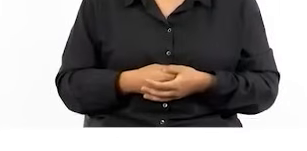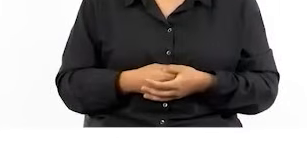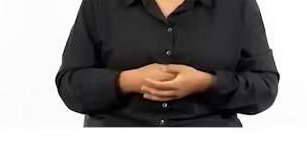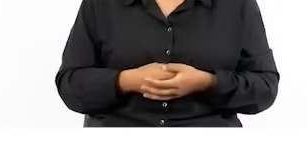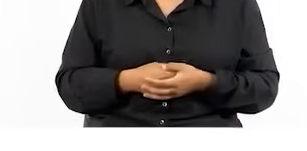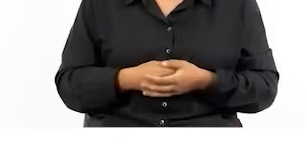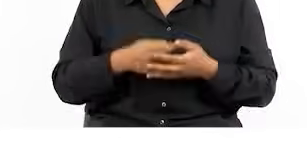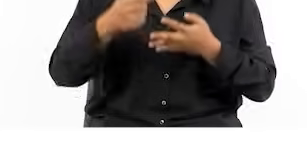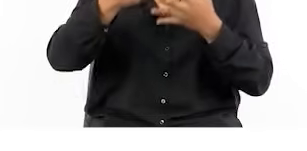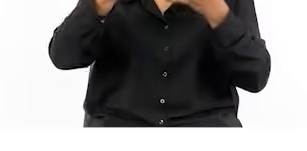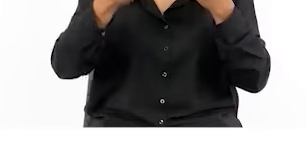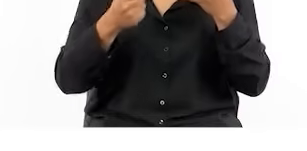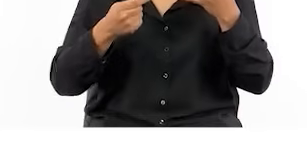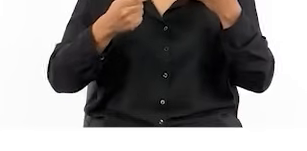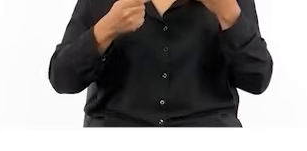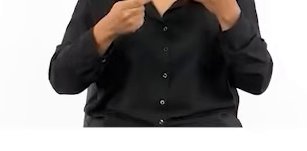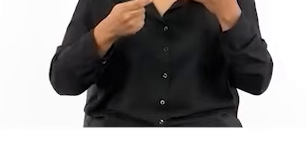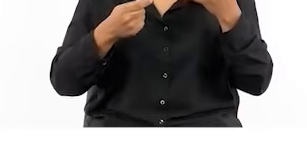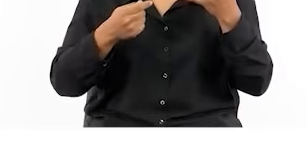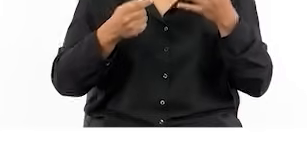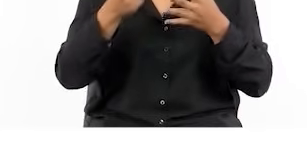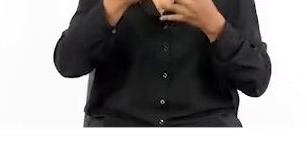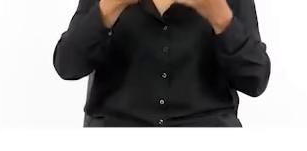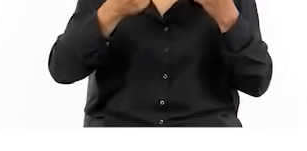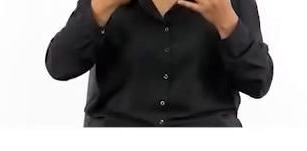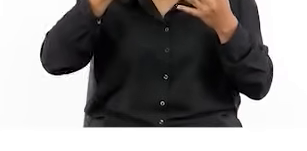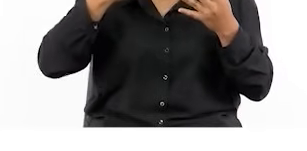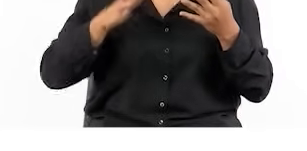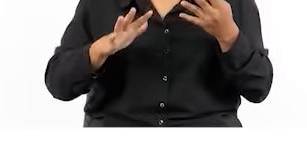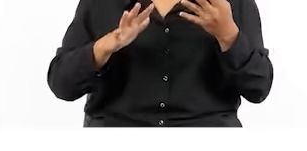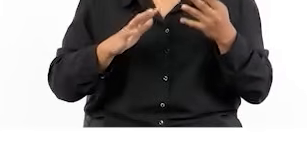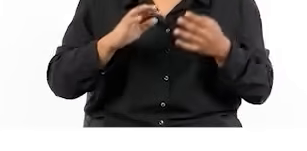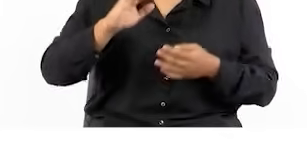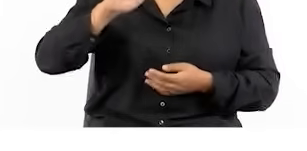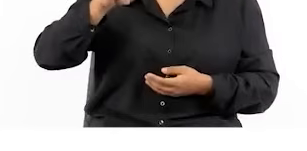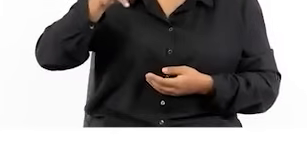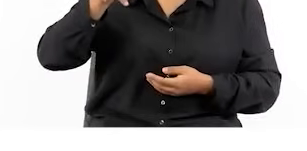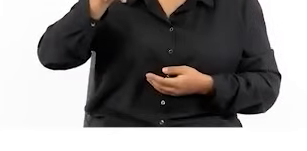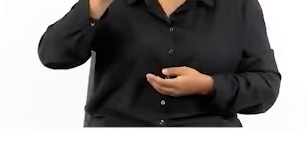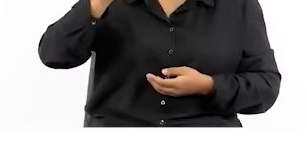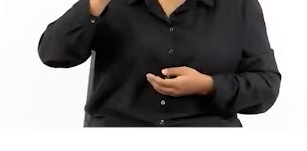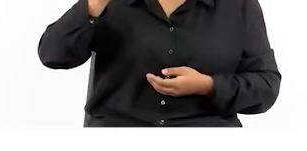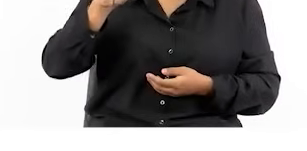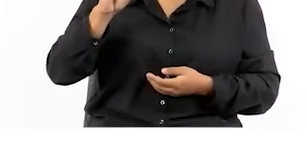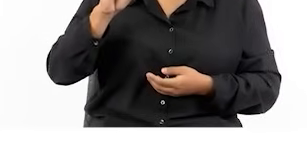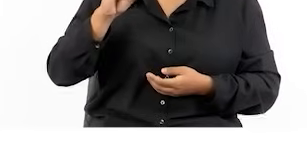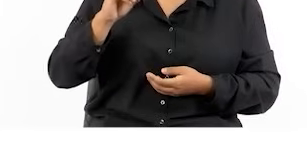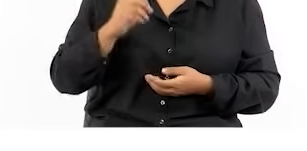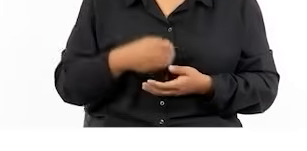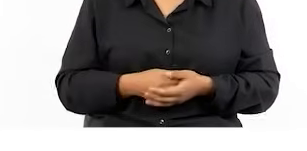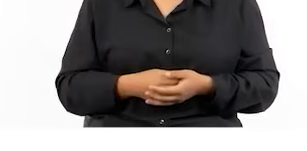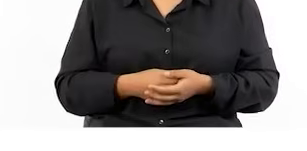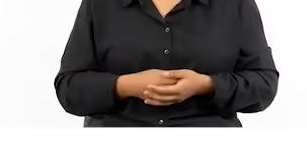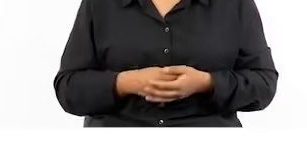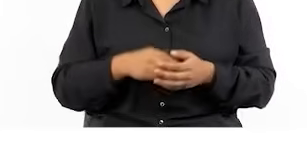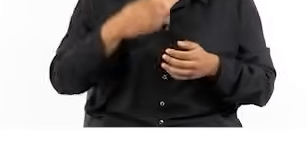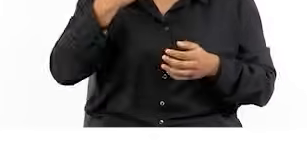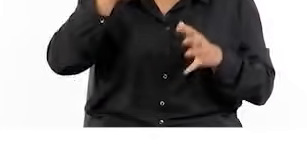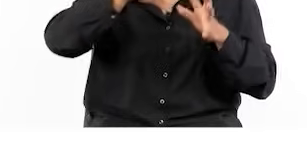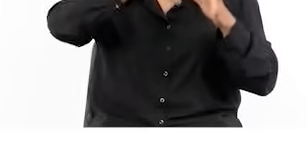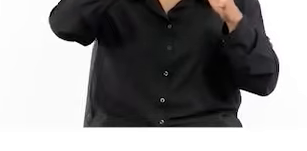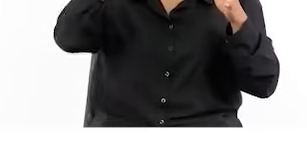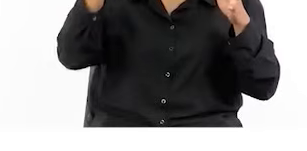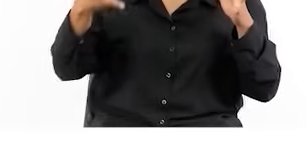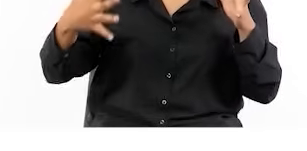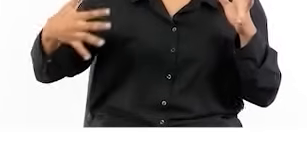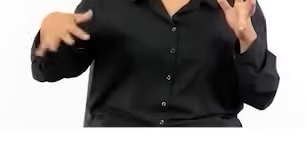años. Estos nombres no son arbitrarios. Por ejemplo, el Jurásico debe